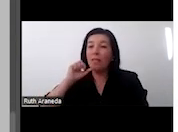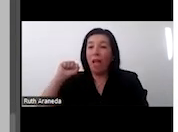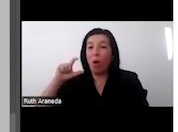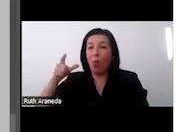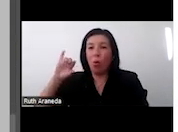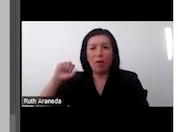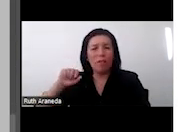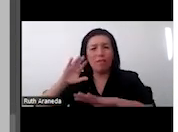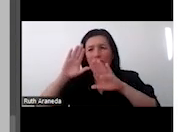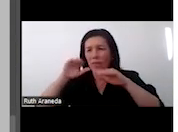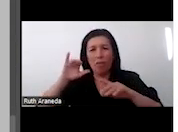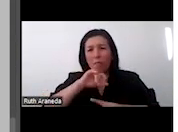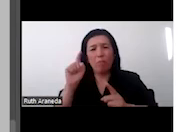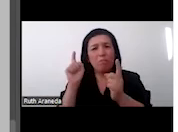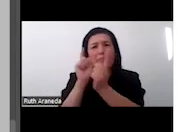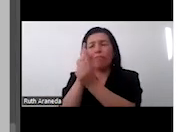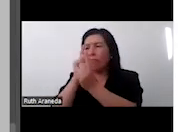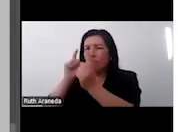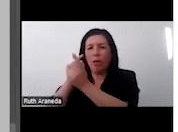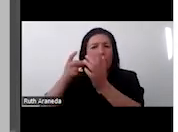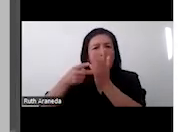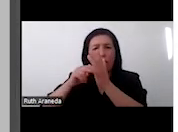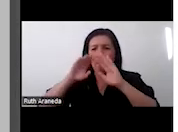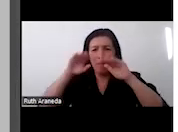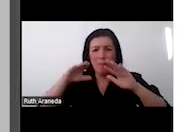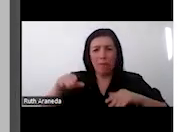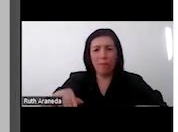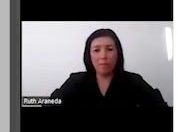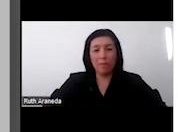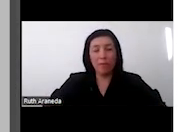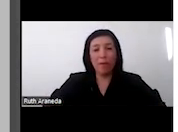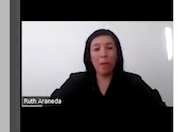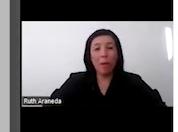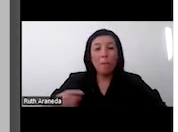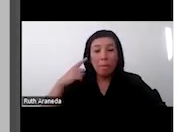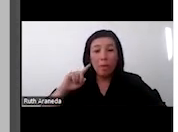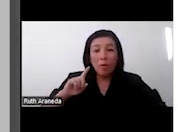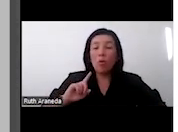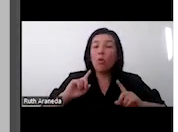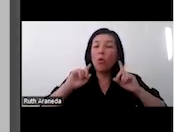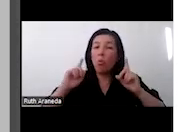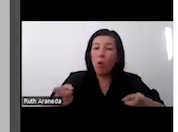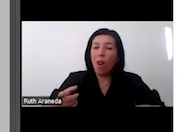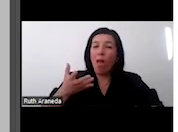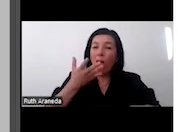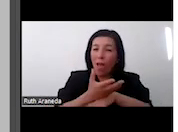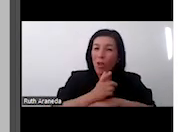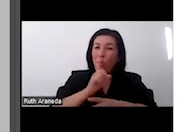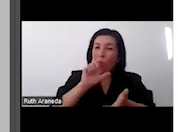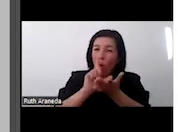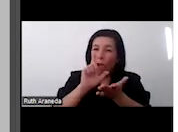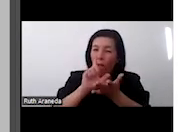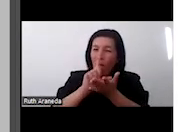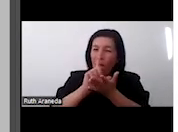esa misma problemática. Pero aún así, a pesar de todo eso, existen aún espacios de resistencia dentro de